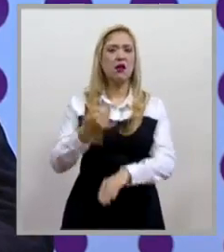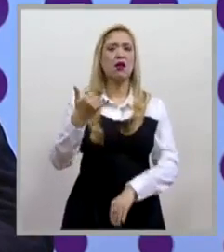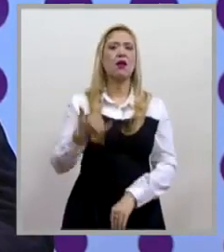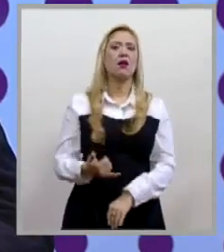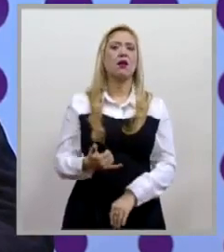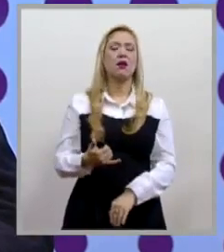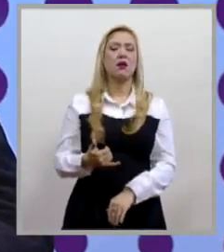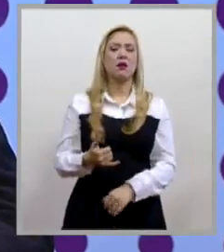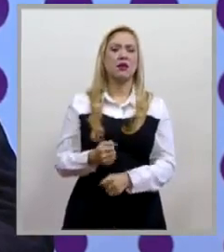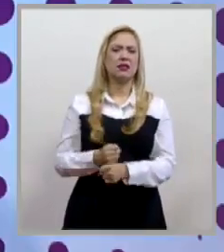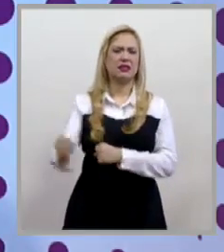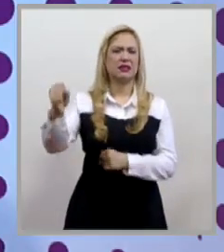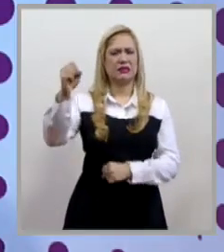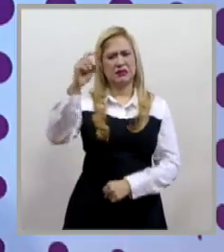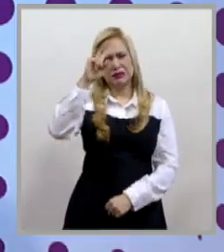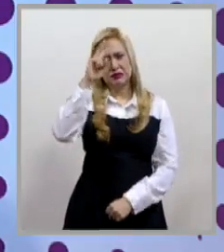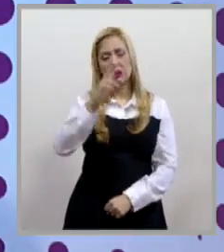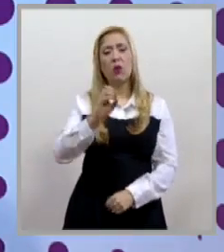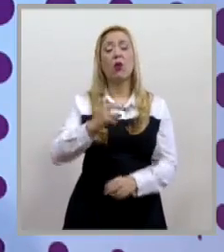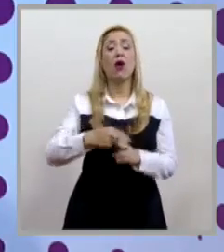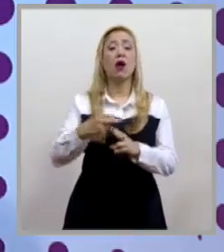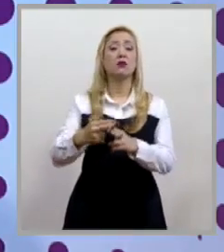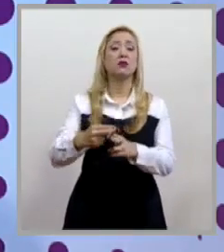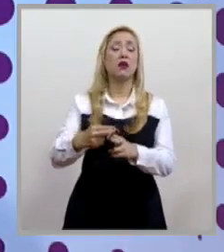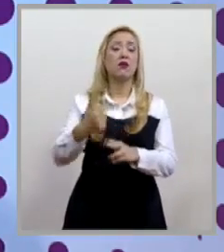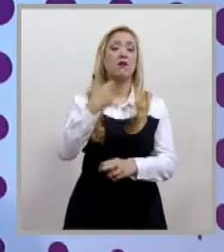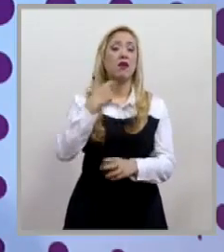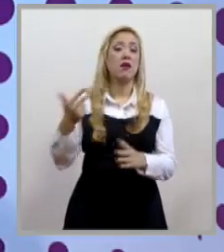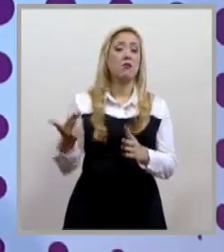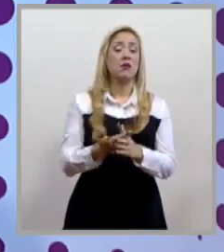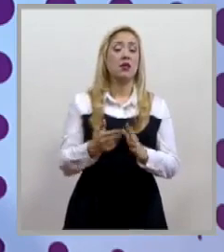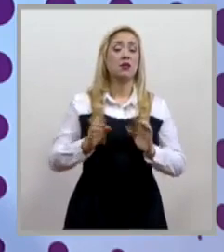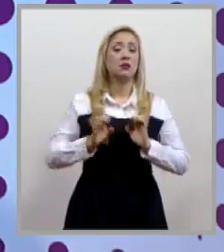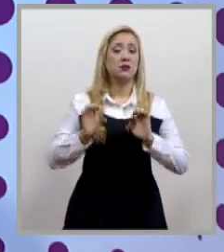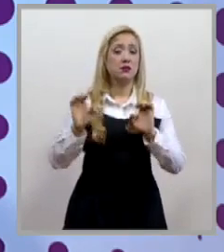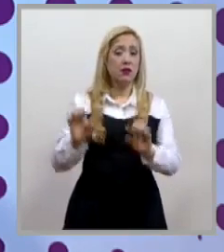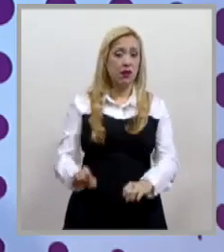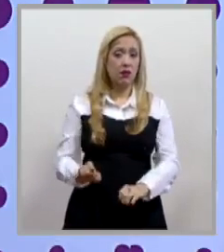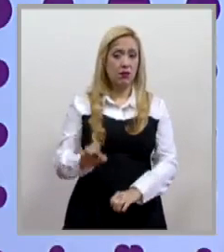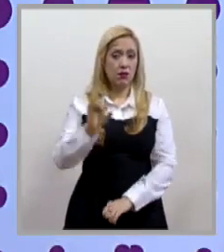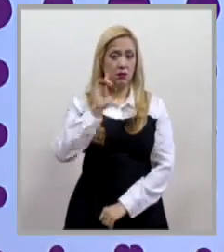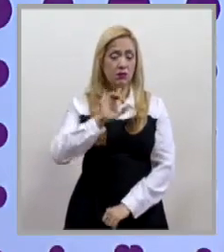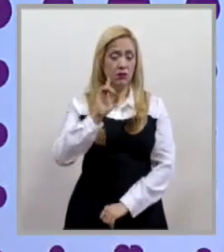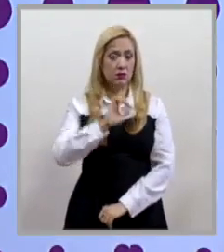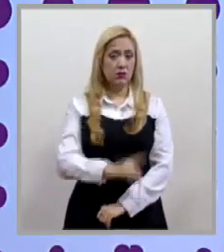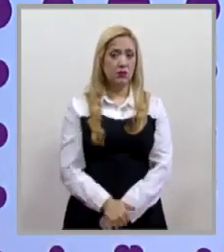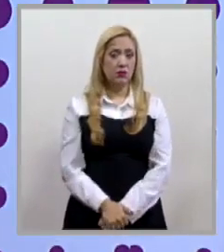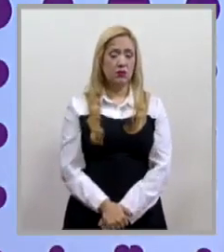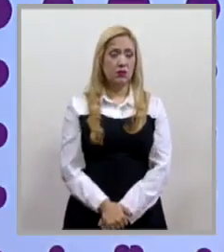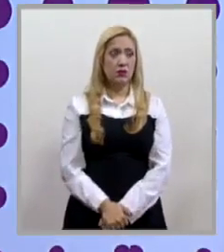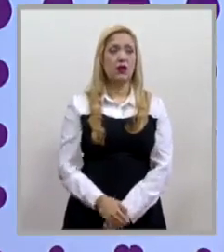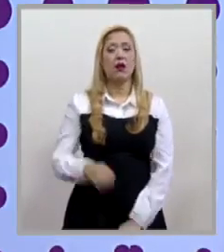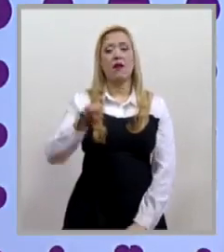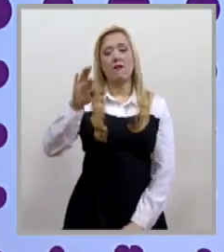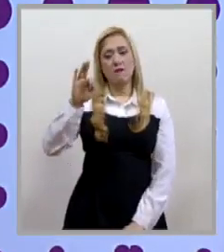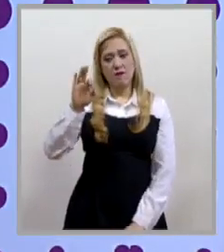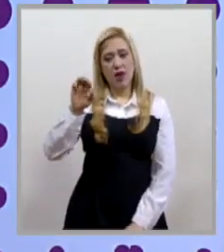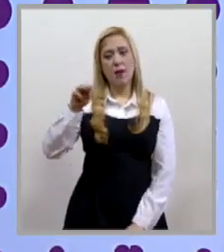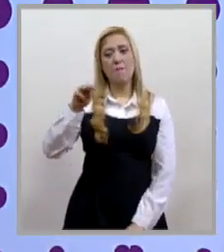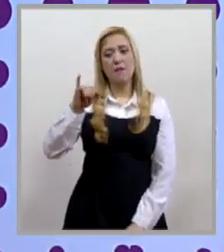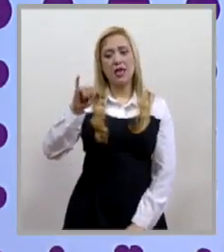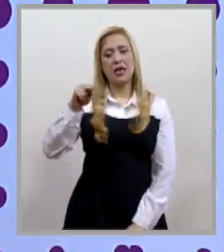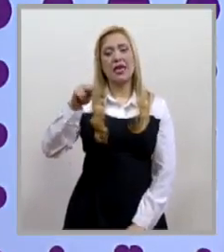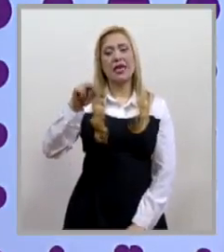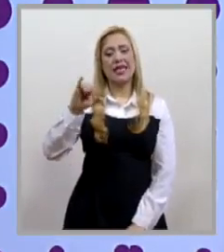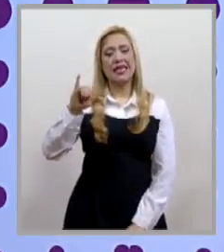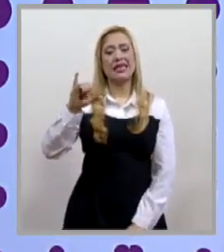violencia extrema, el feminicidio. Claro. Entonces se empieza a contextualizar de esta manera el feminicidio, pero ya